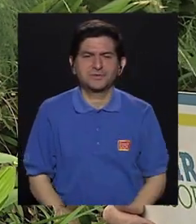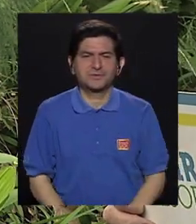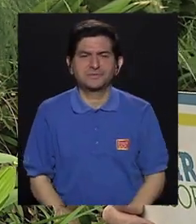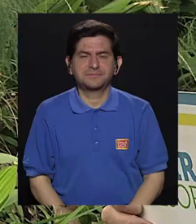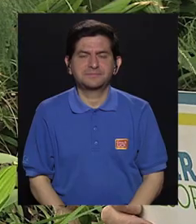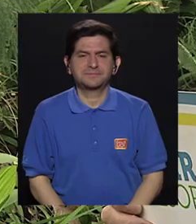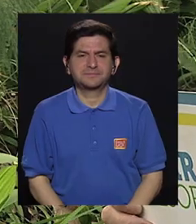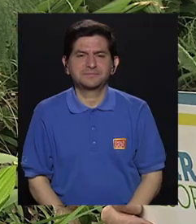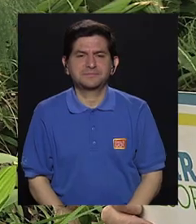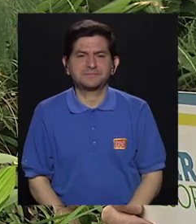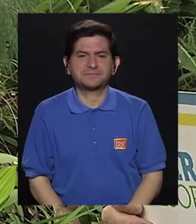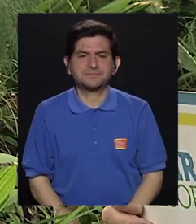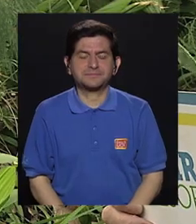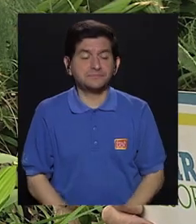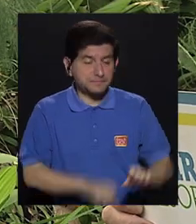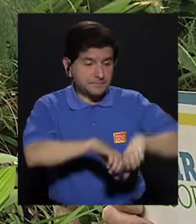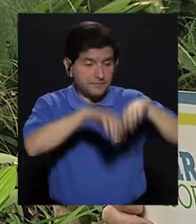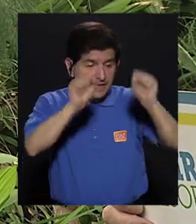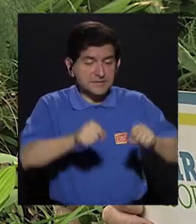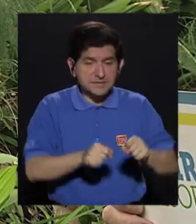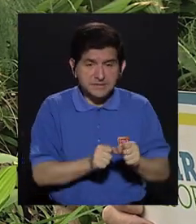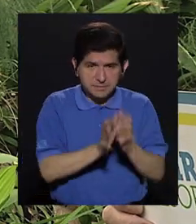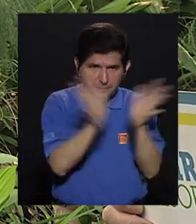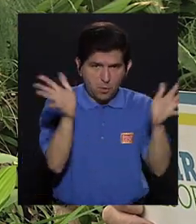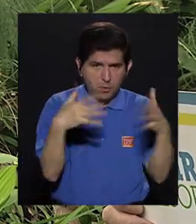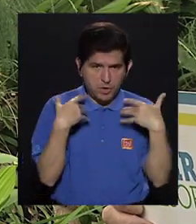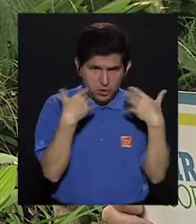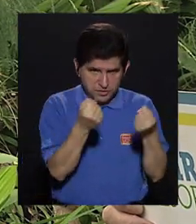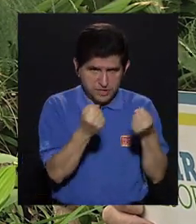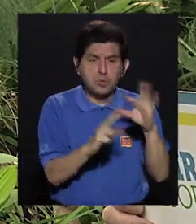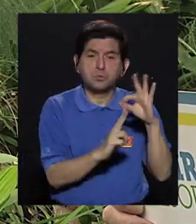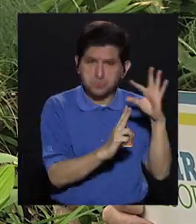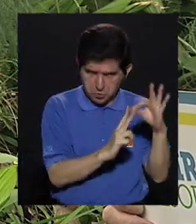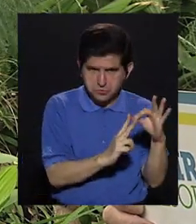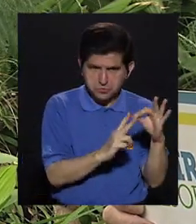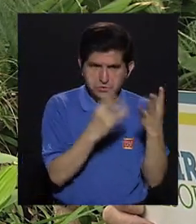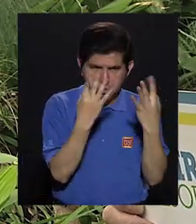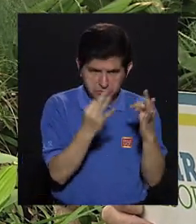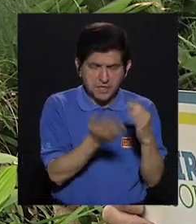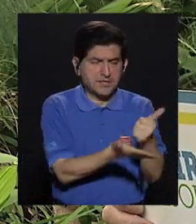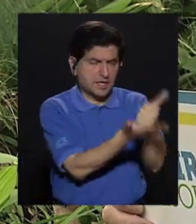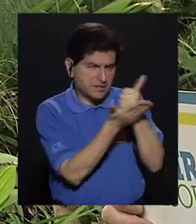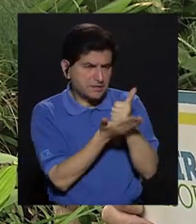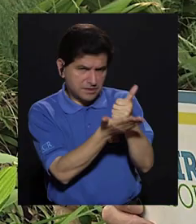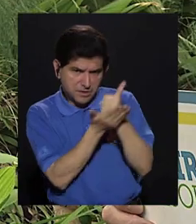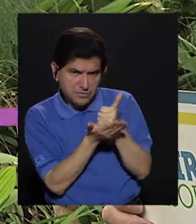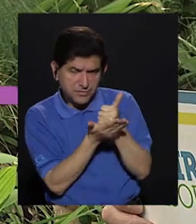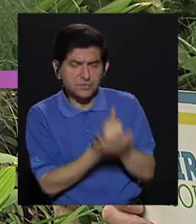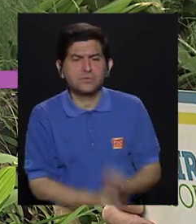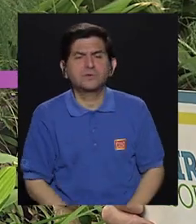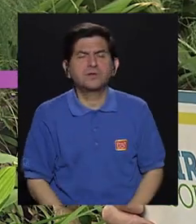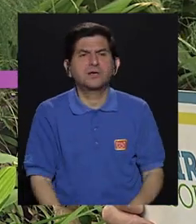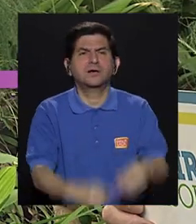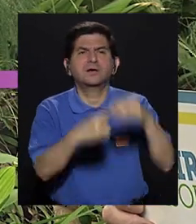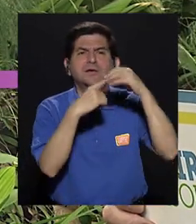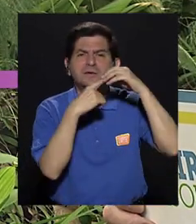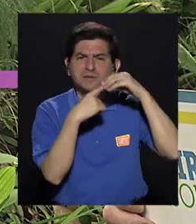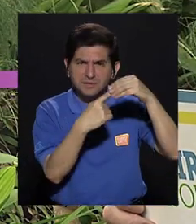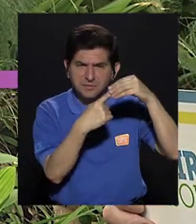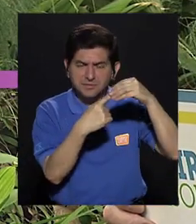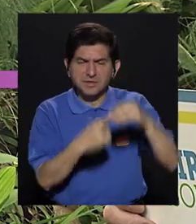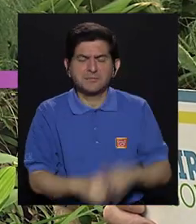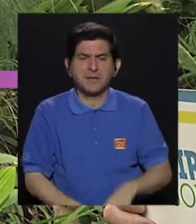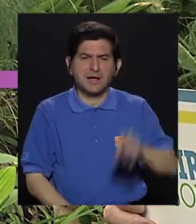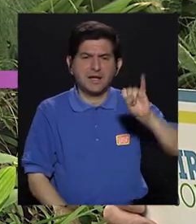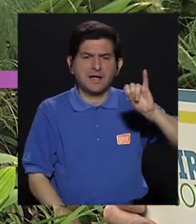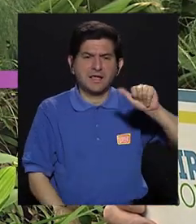formas. Existen en el sistema público de salud alternativas para buscar ayuda, que son